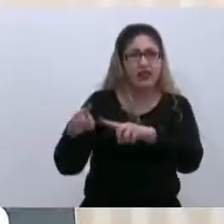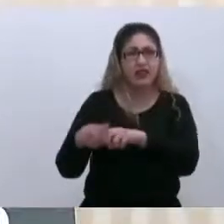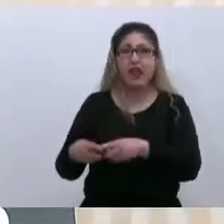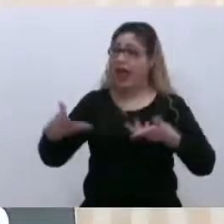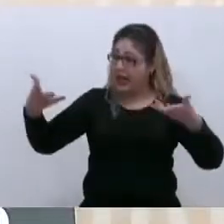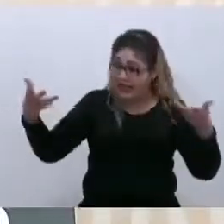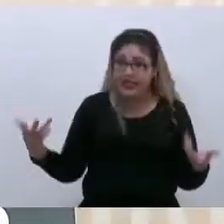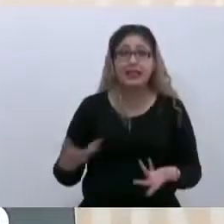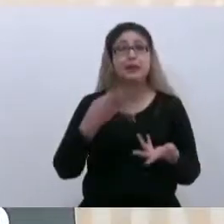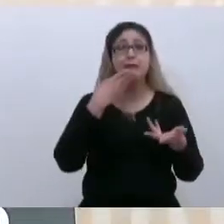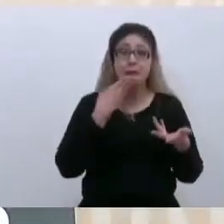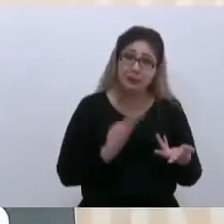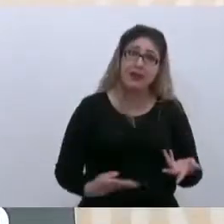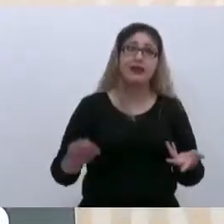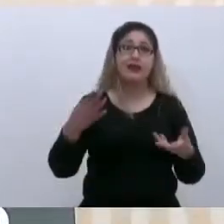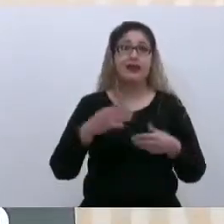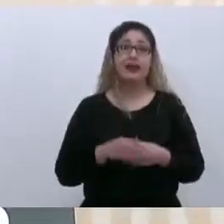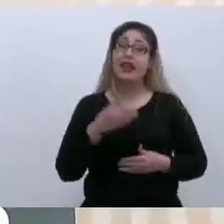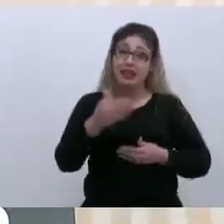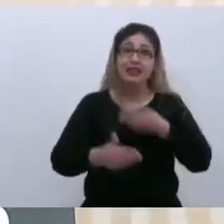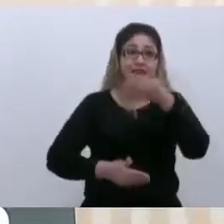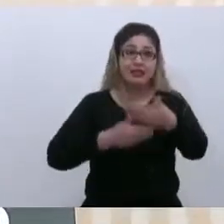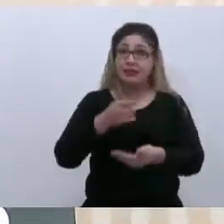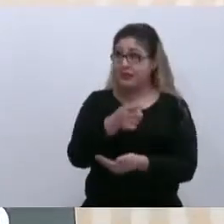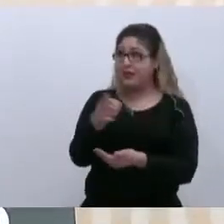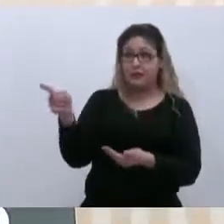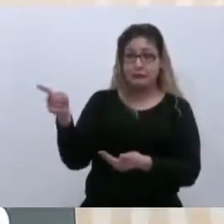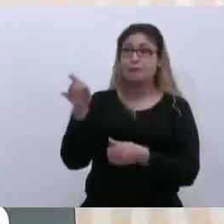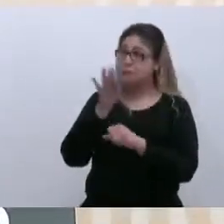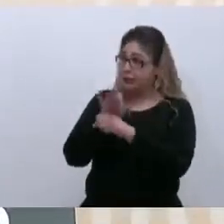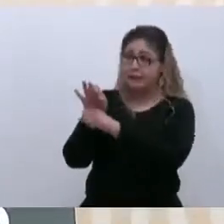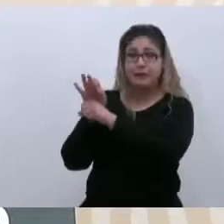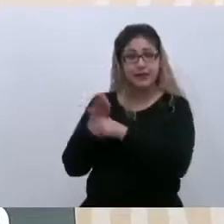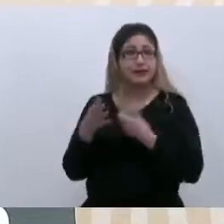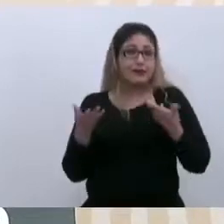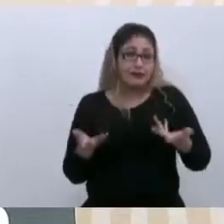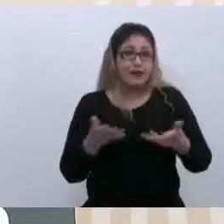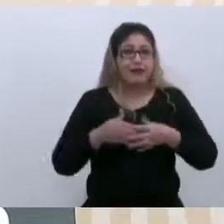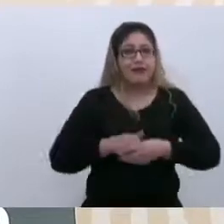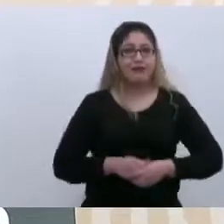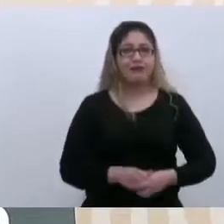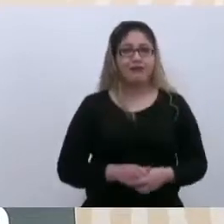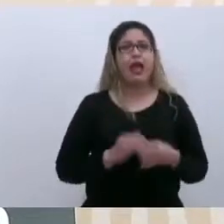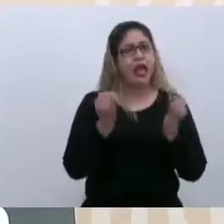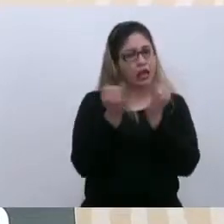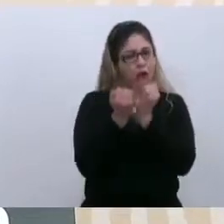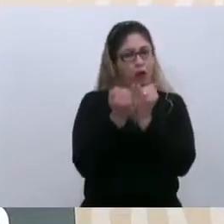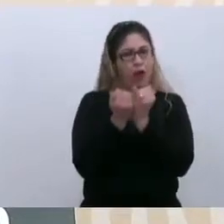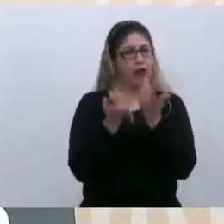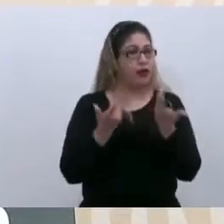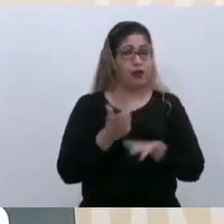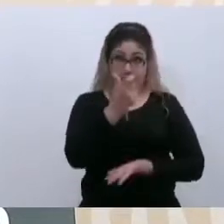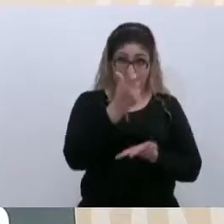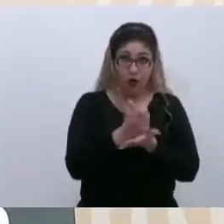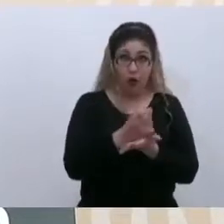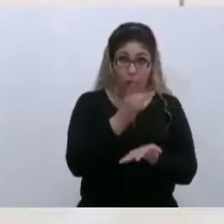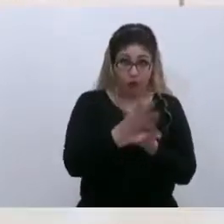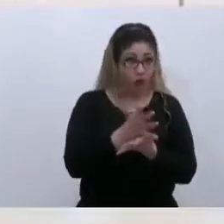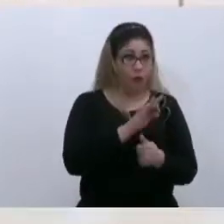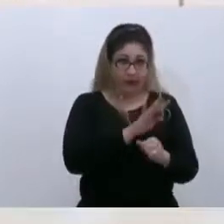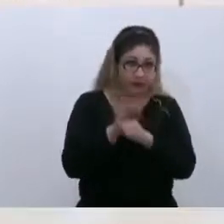maderables. Y también es un programa de reforestación. A nivel